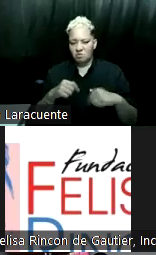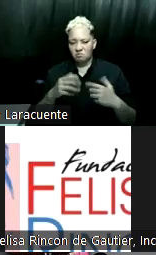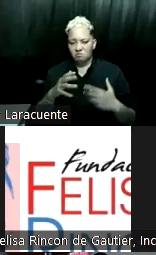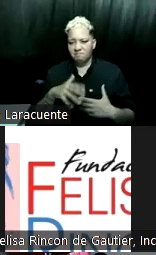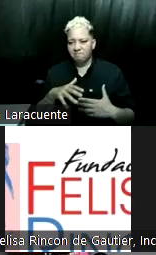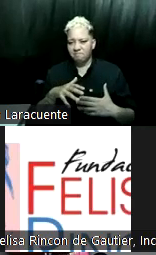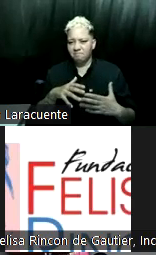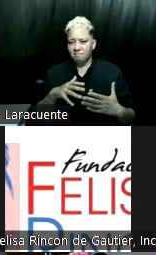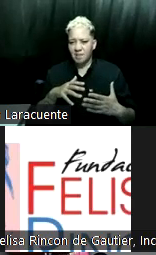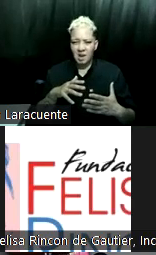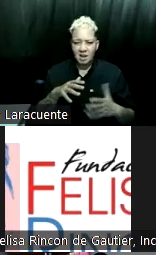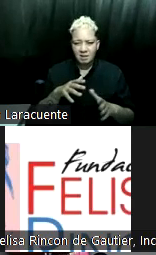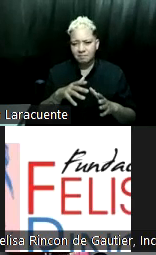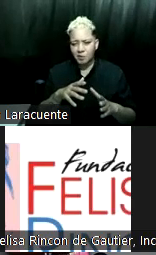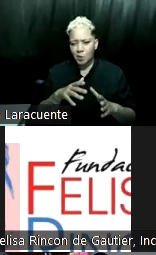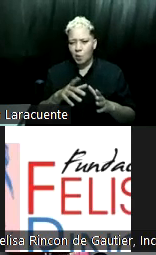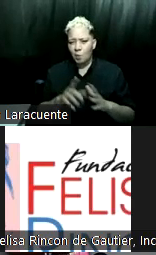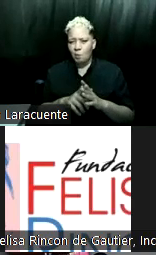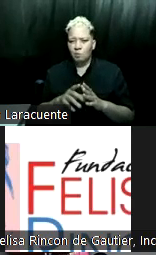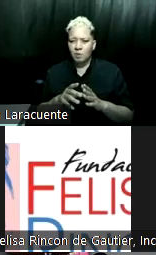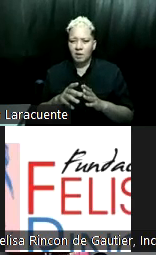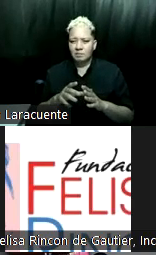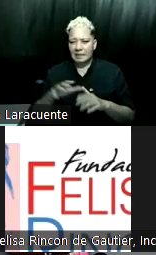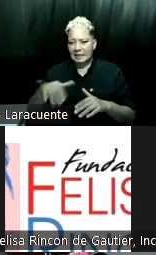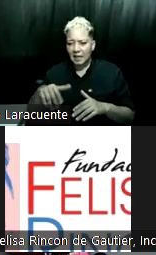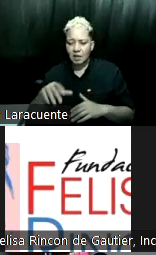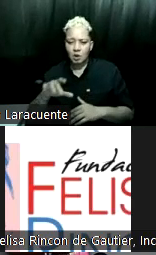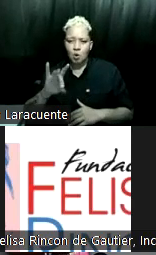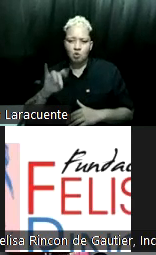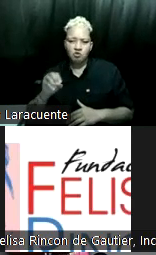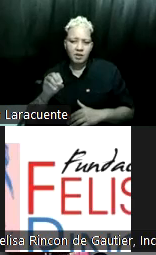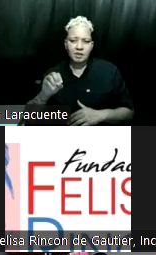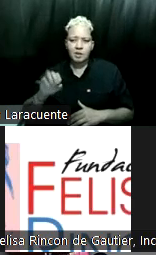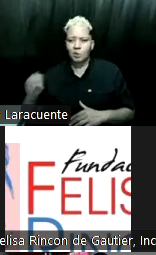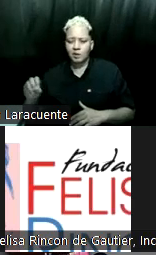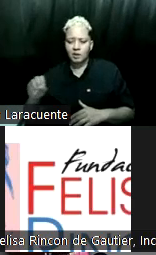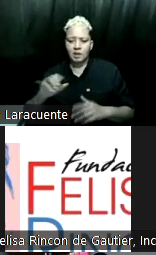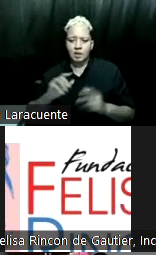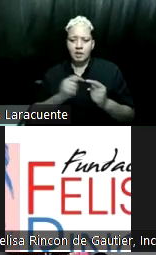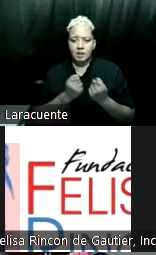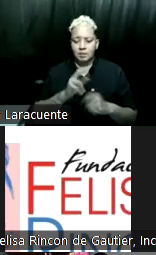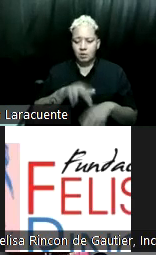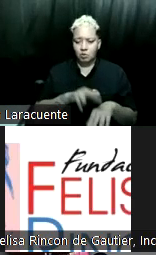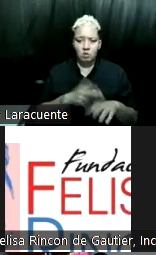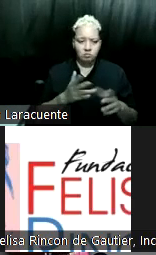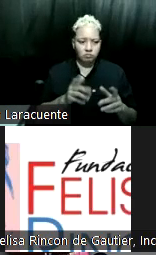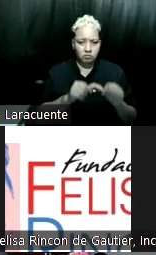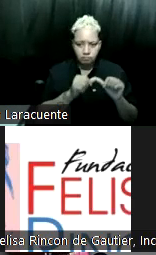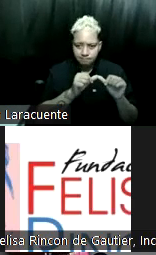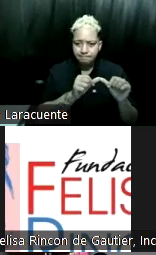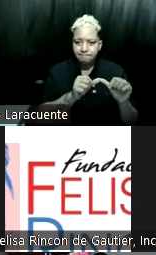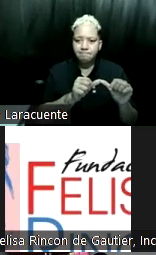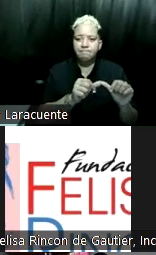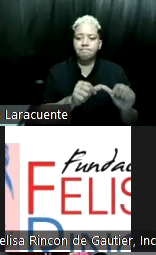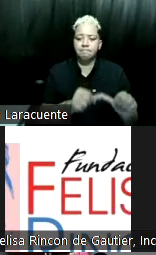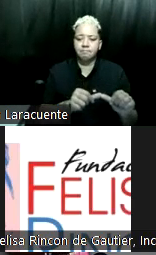los 80 y los 90, el equipo nacional pues era un equipo, ¿verdad? Se mantenía